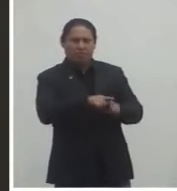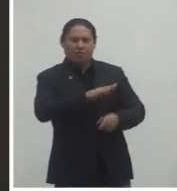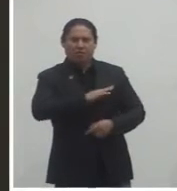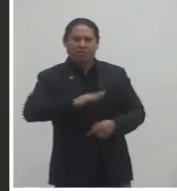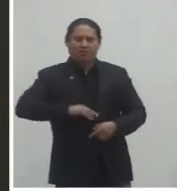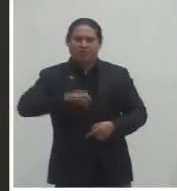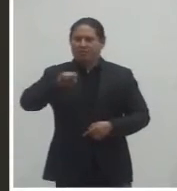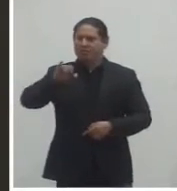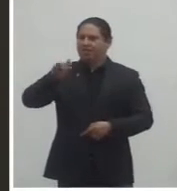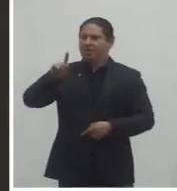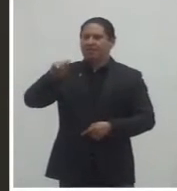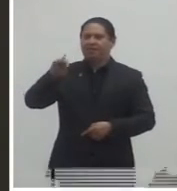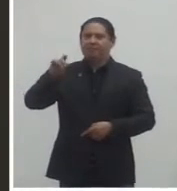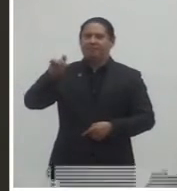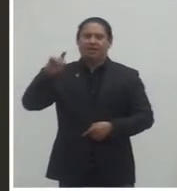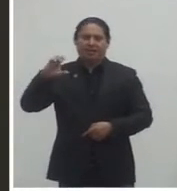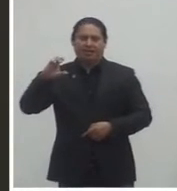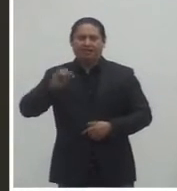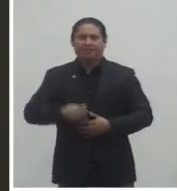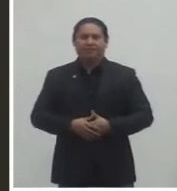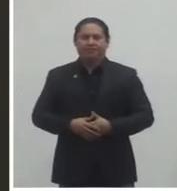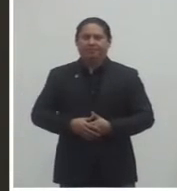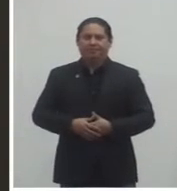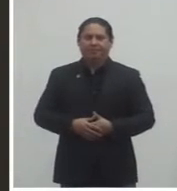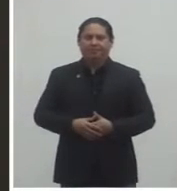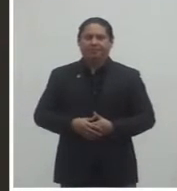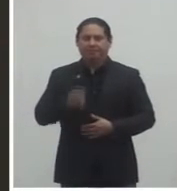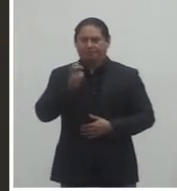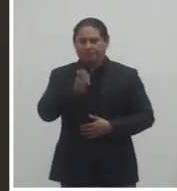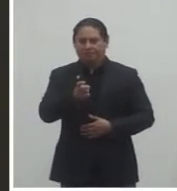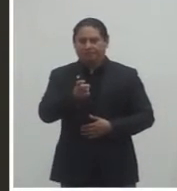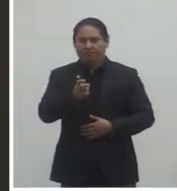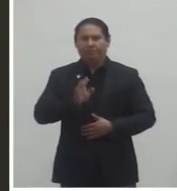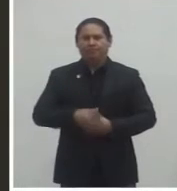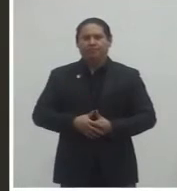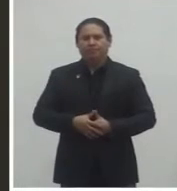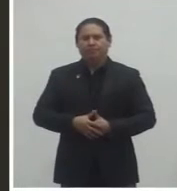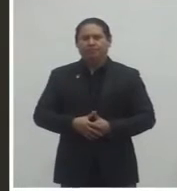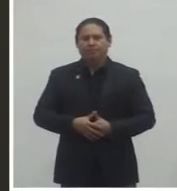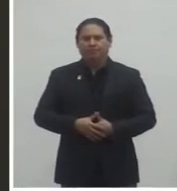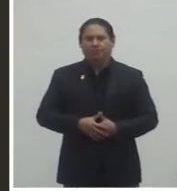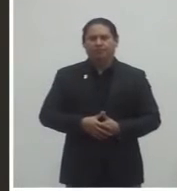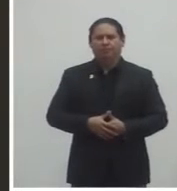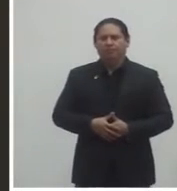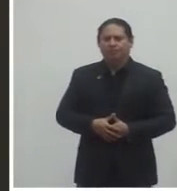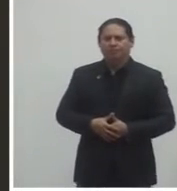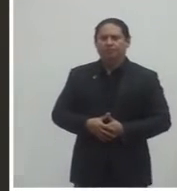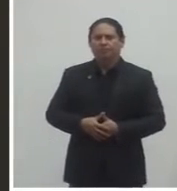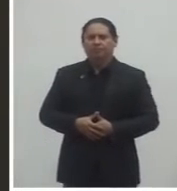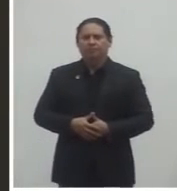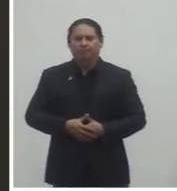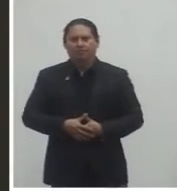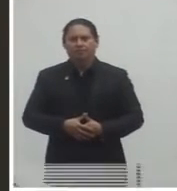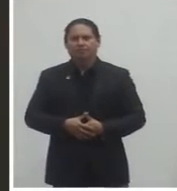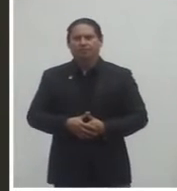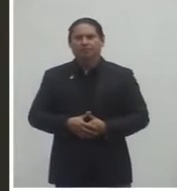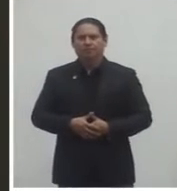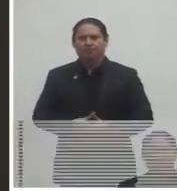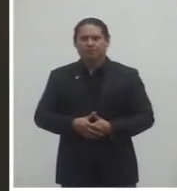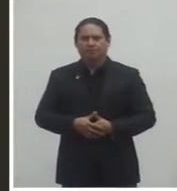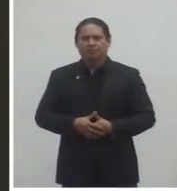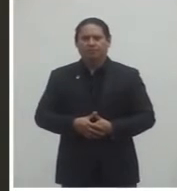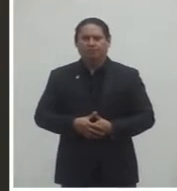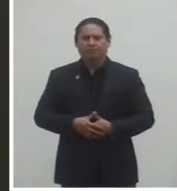de Siltepec. Por lo tanto, también sé que la